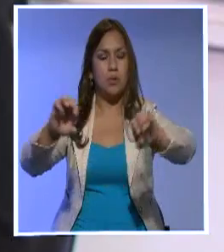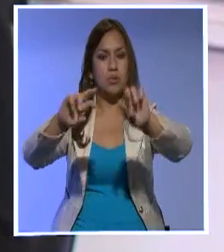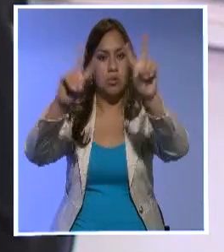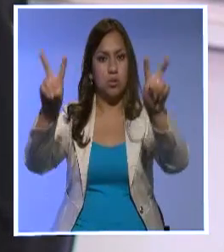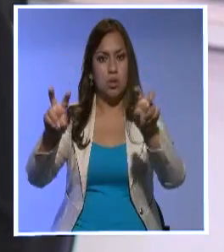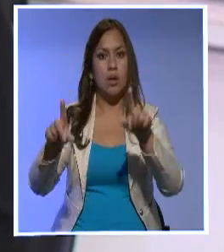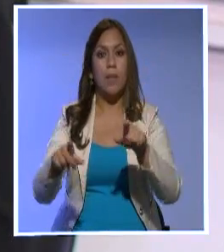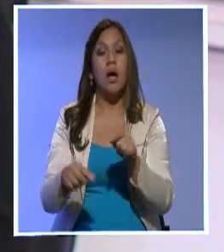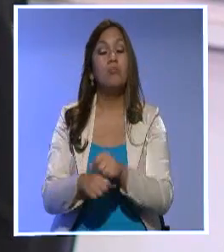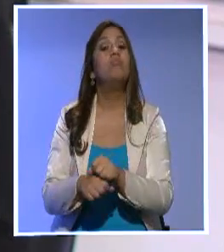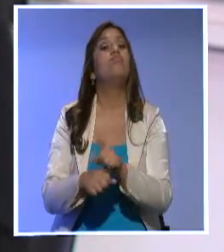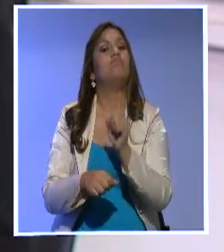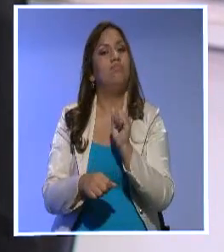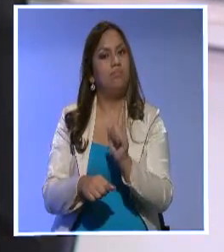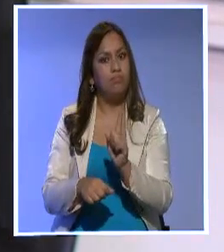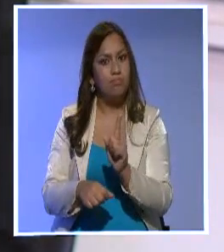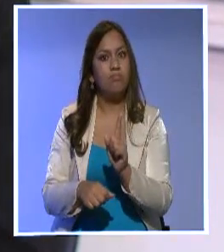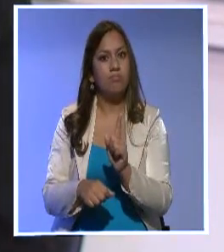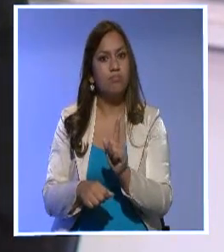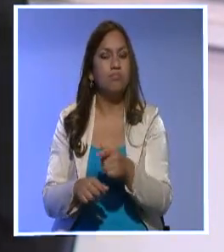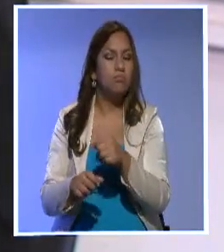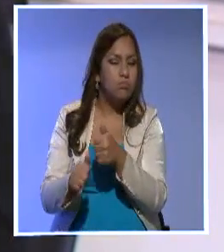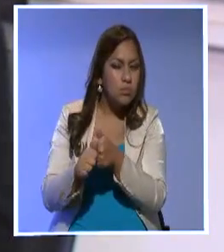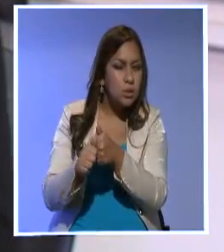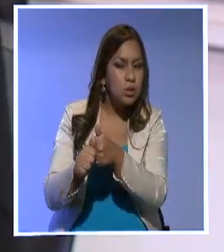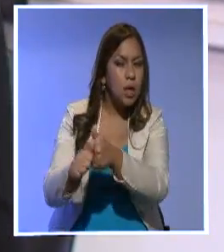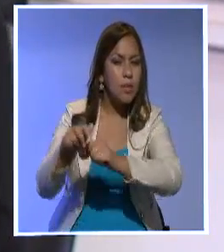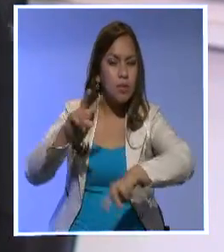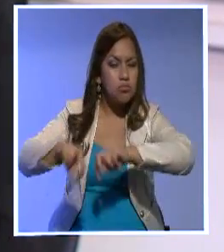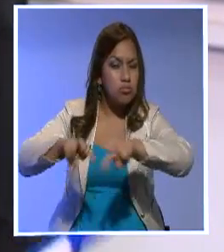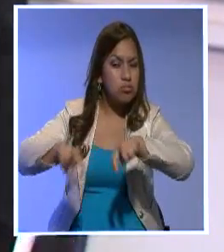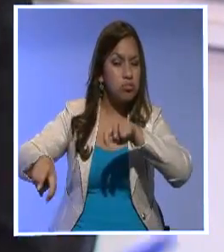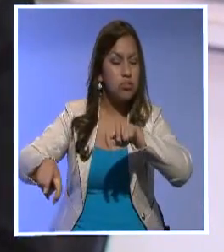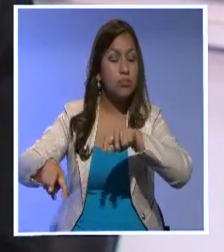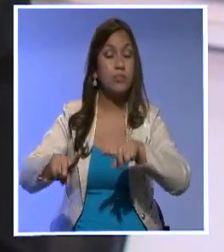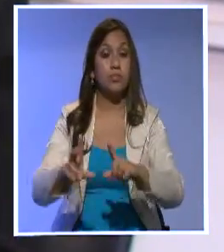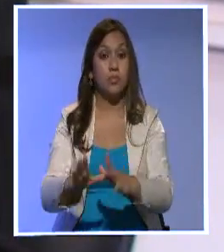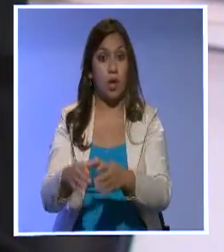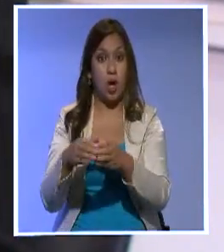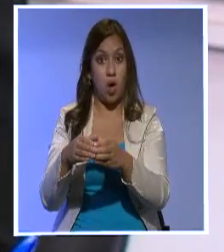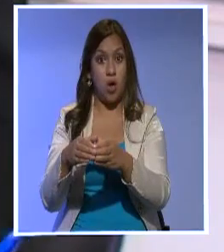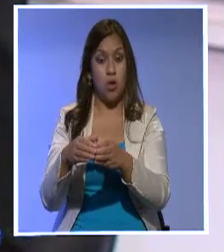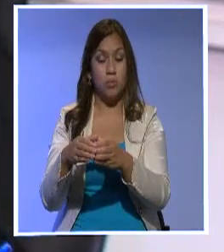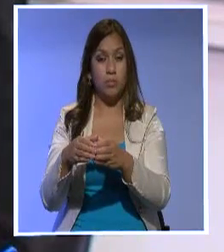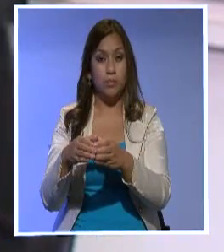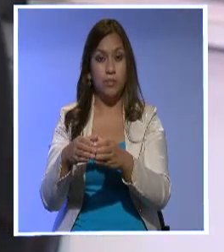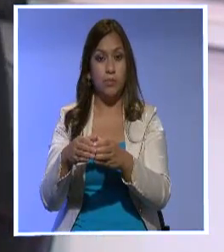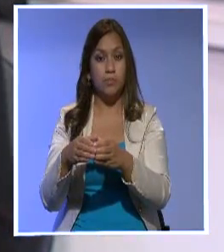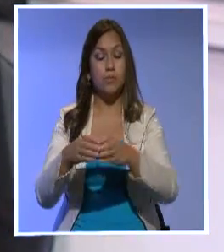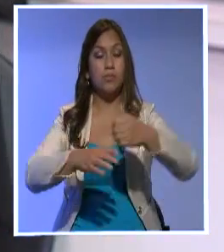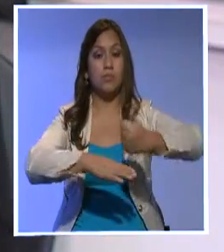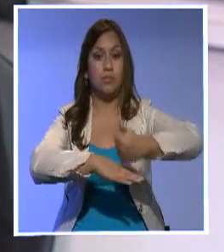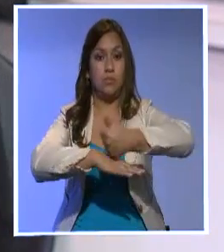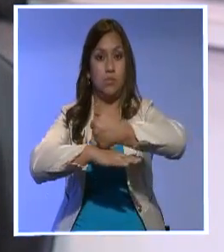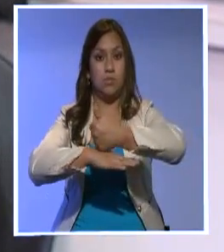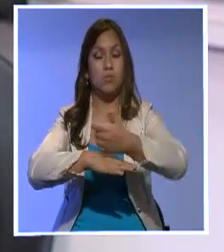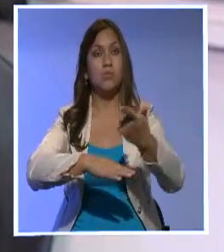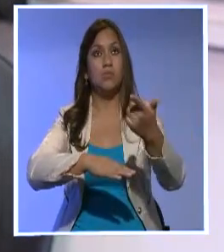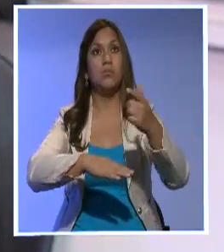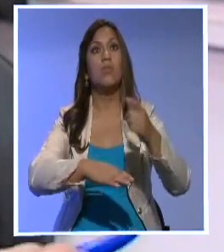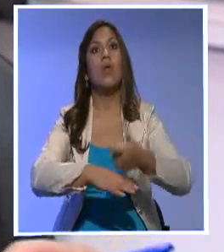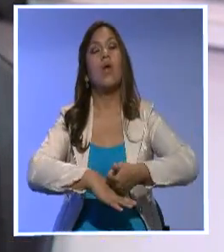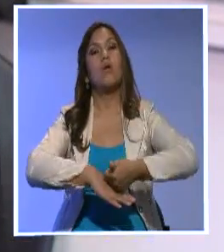fiscalización que tiene la asamblea nacional de tal manera que la comisión asistieron las autoridades como el fiscal general de la